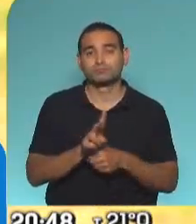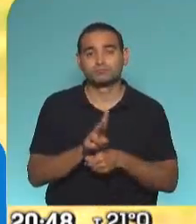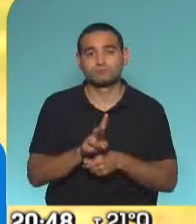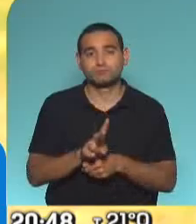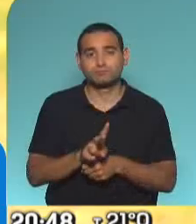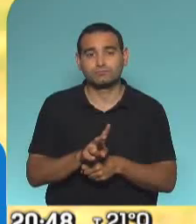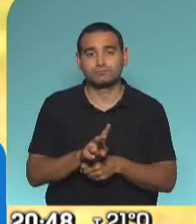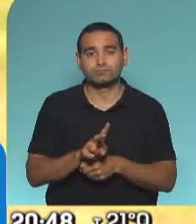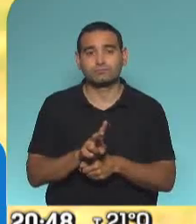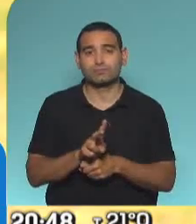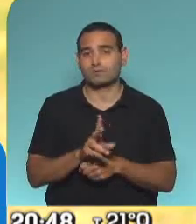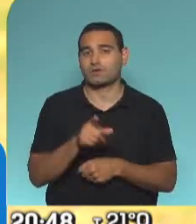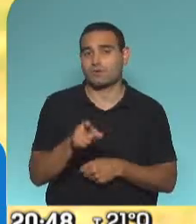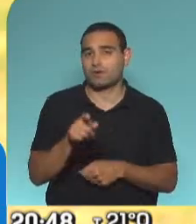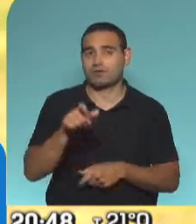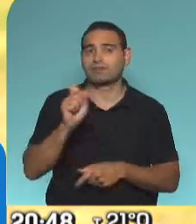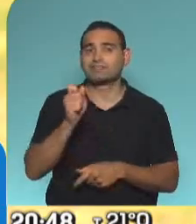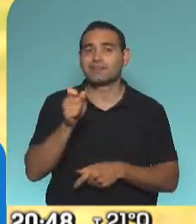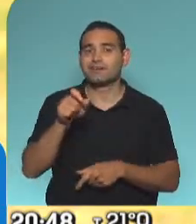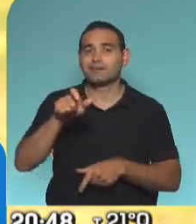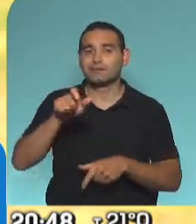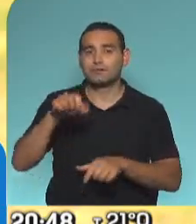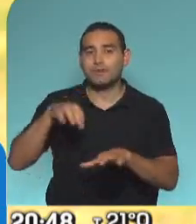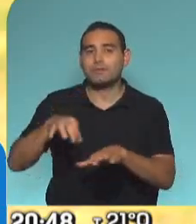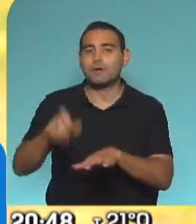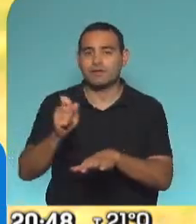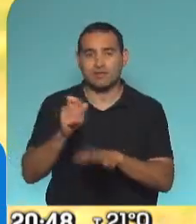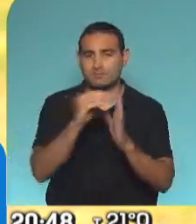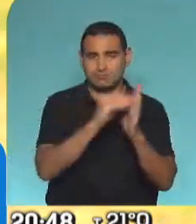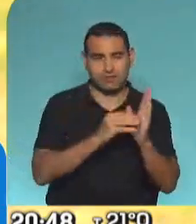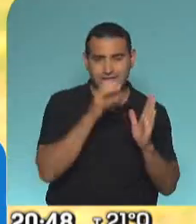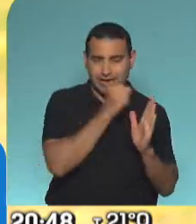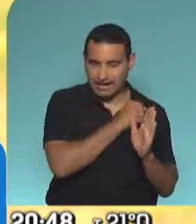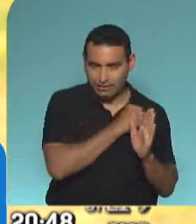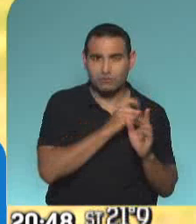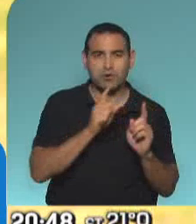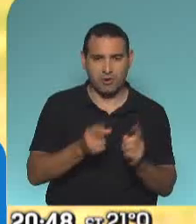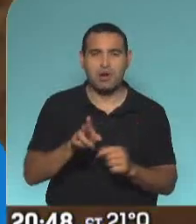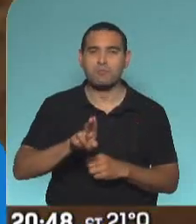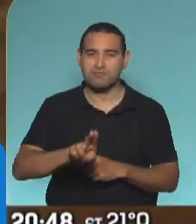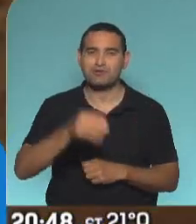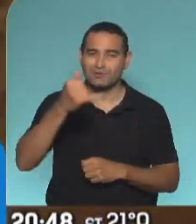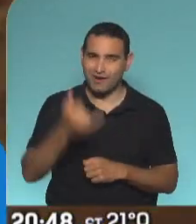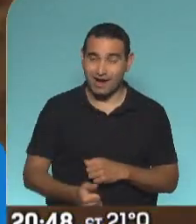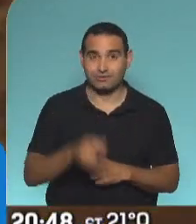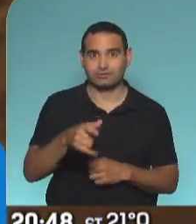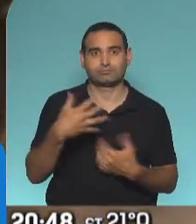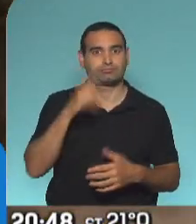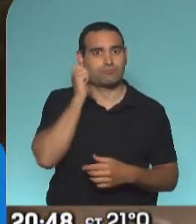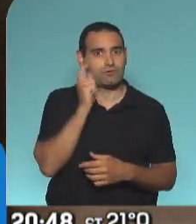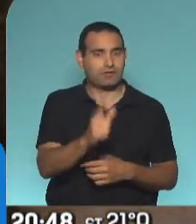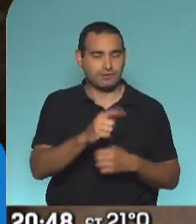digamos la confidencialidad de los datos de quienes cultiven pero está permitido eso es un logro enorme